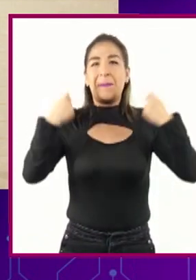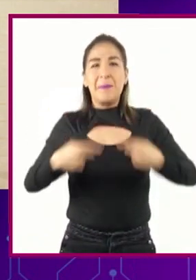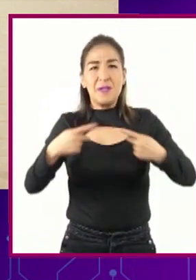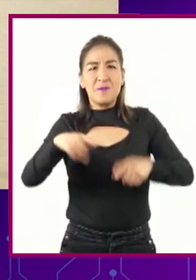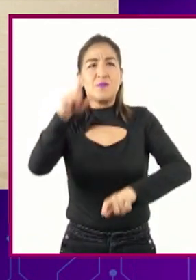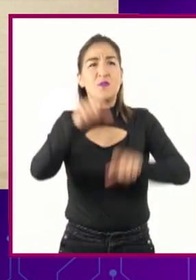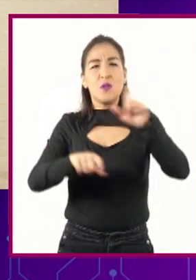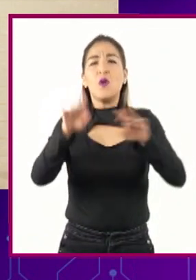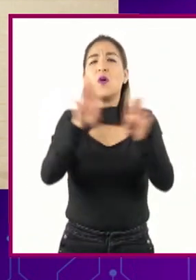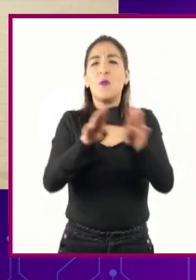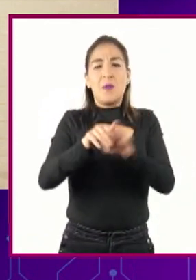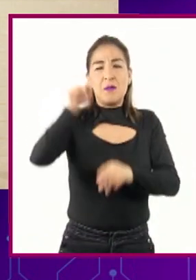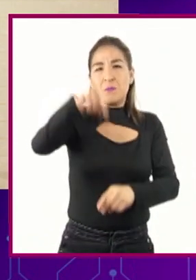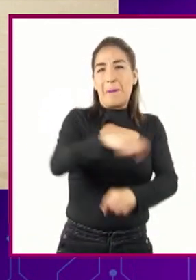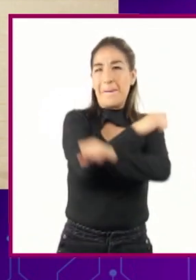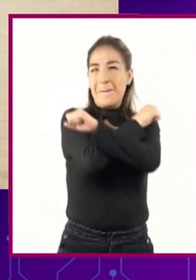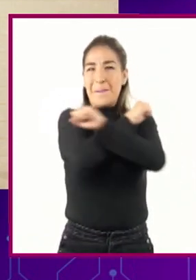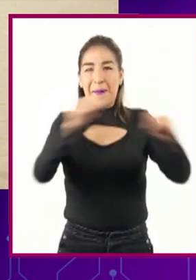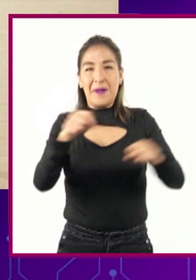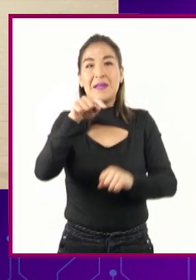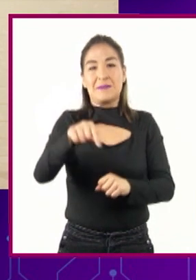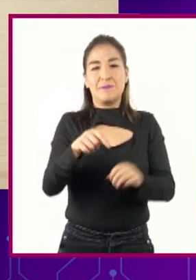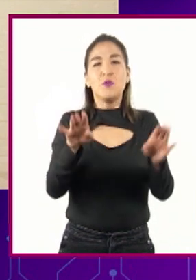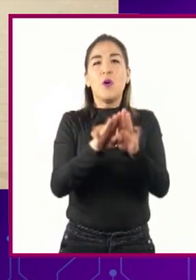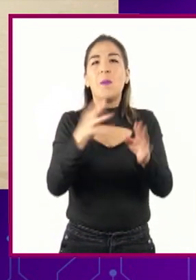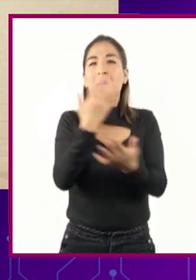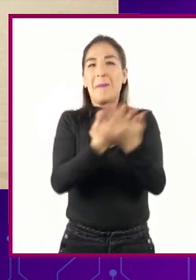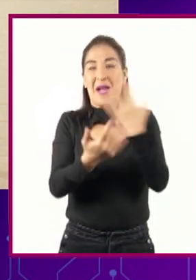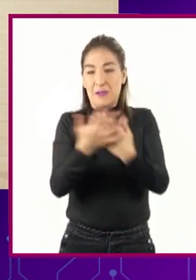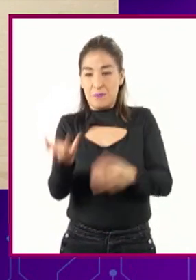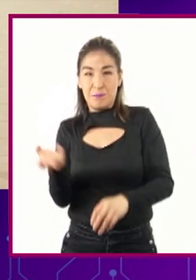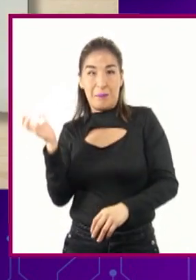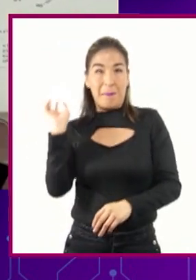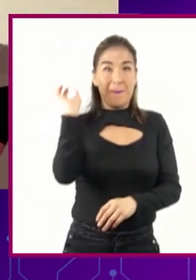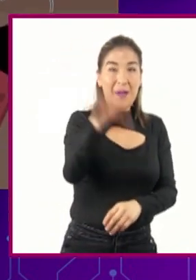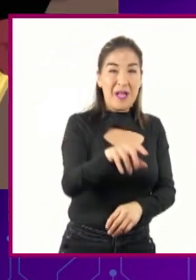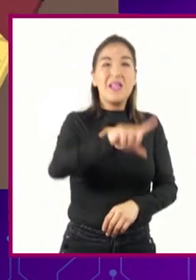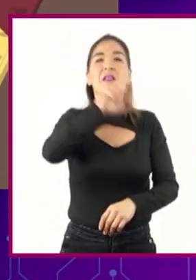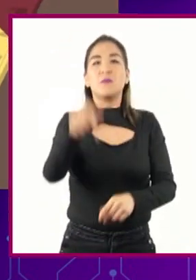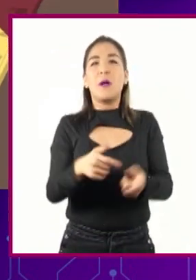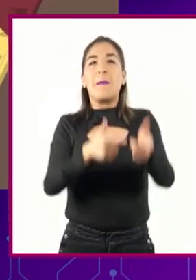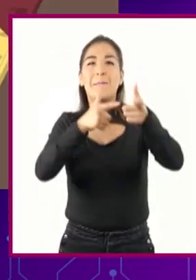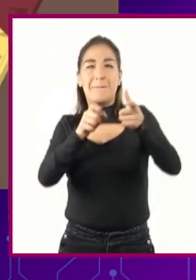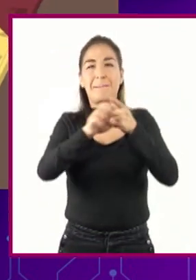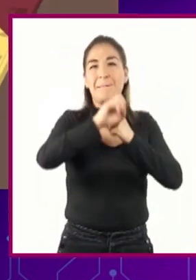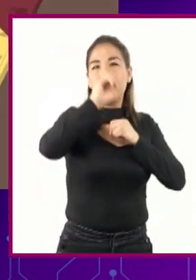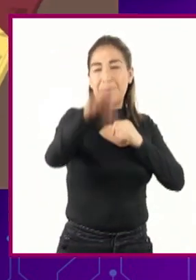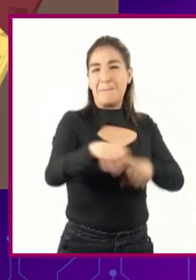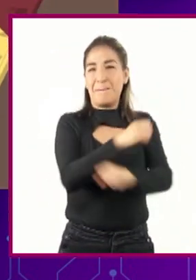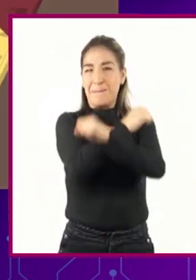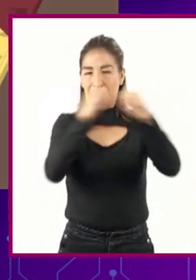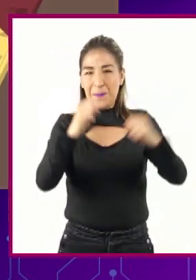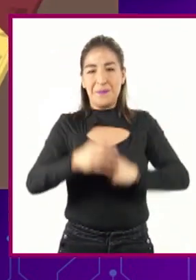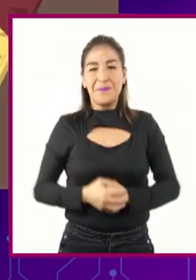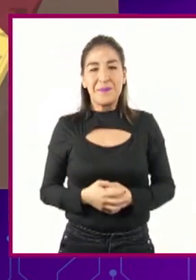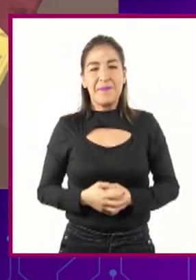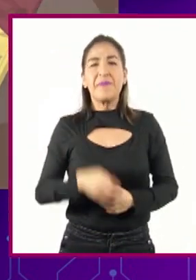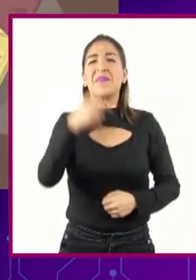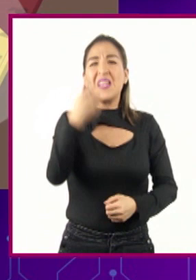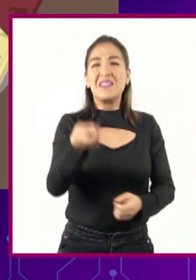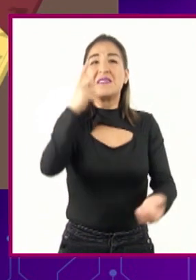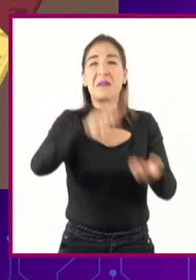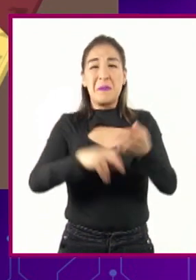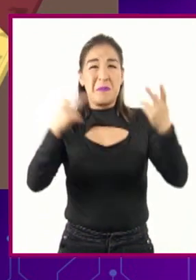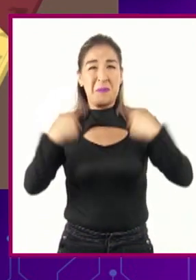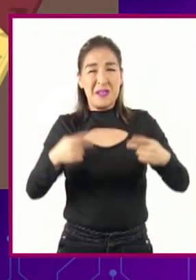químico fue lanzado primero con granadas de mano y después con granadas de fusil. No obstante, el volumen del